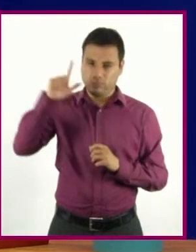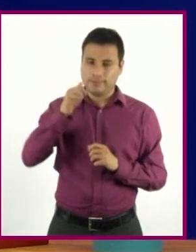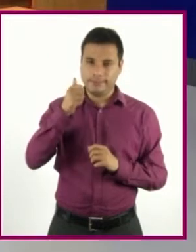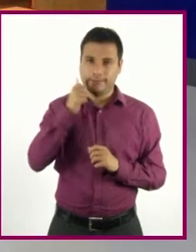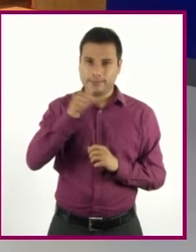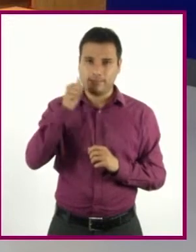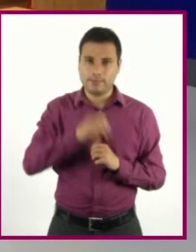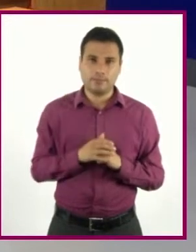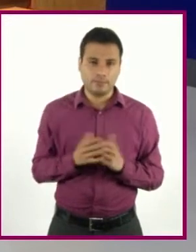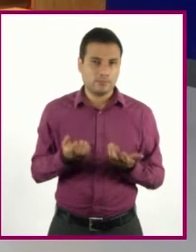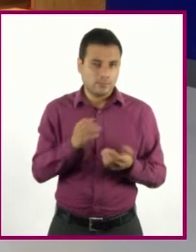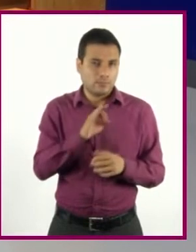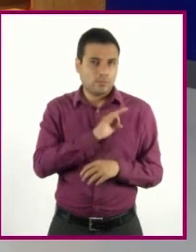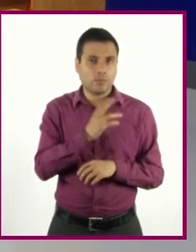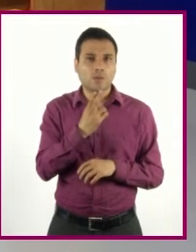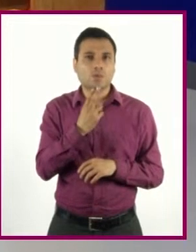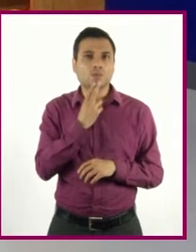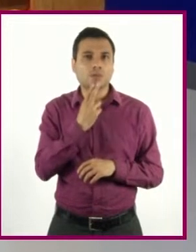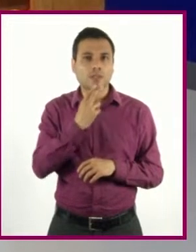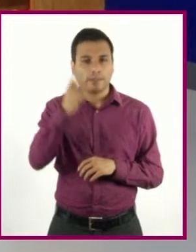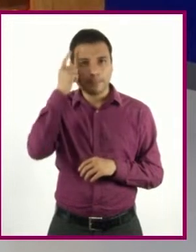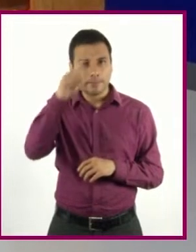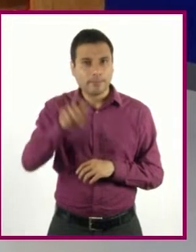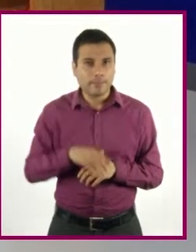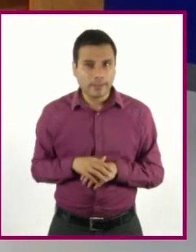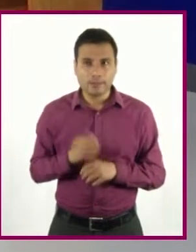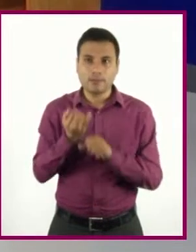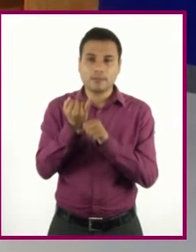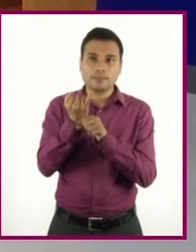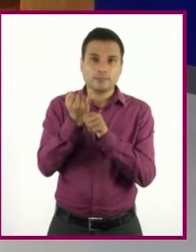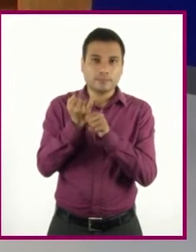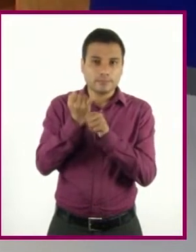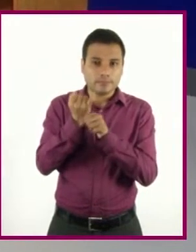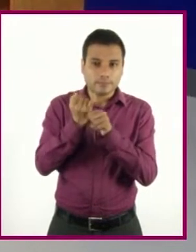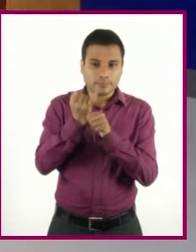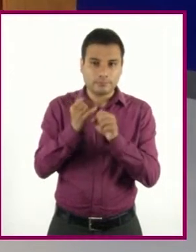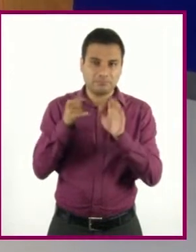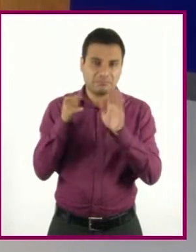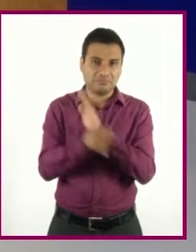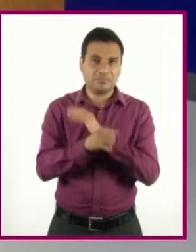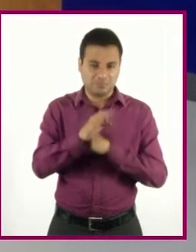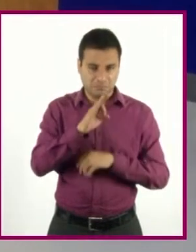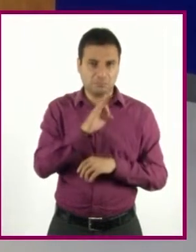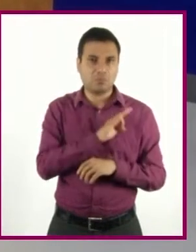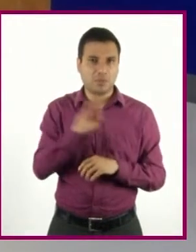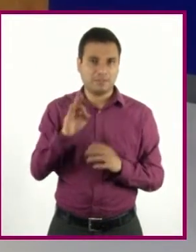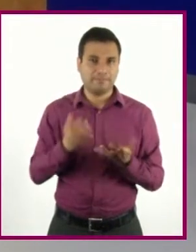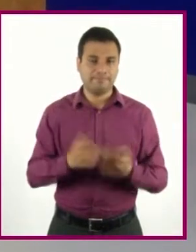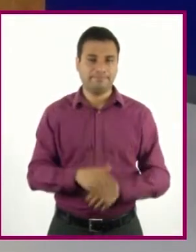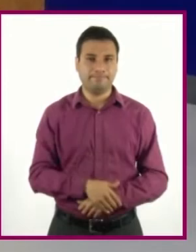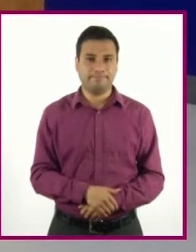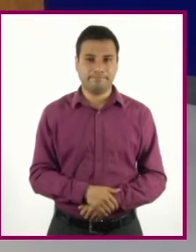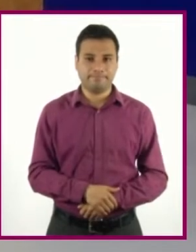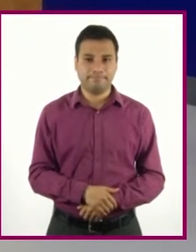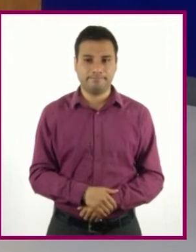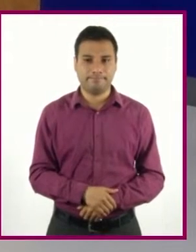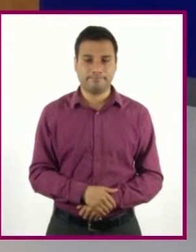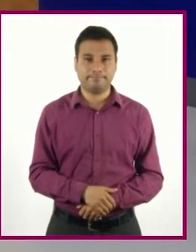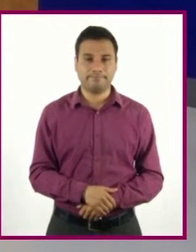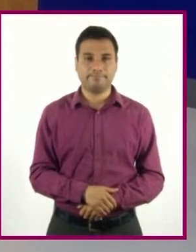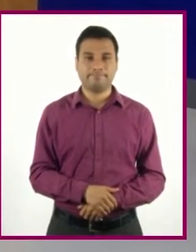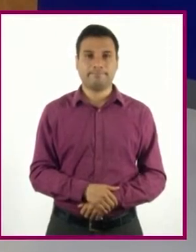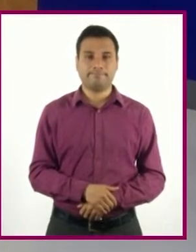puede utilizarse como fuente de información para una investigación o cualquier trabajo en el aula.